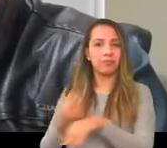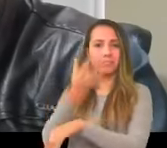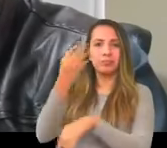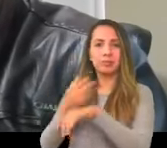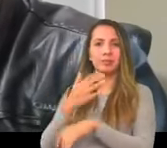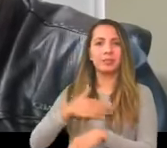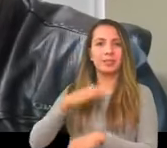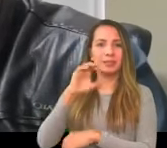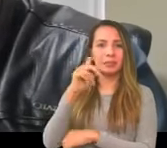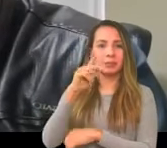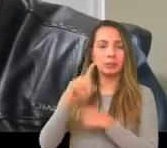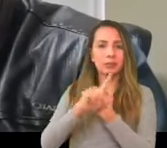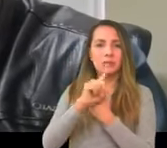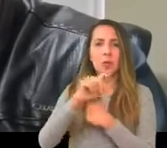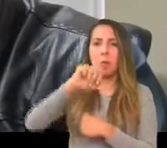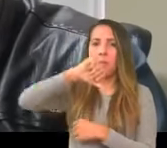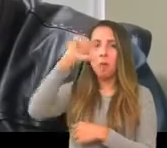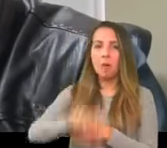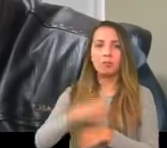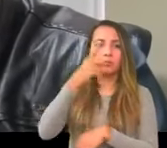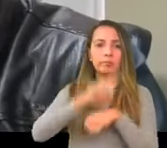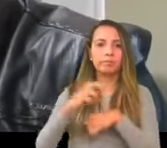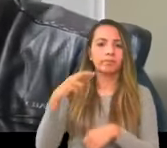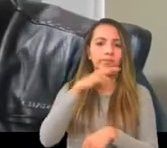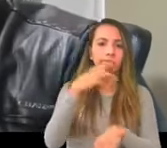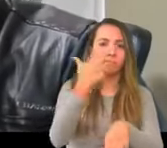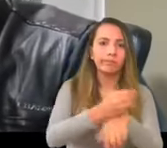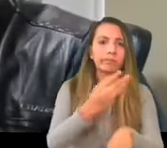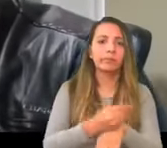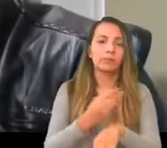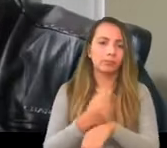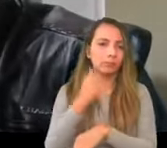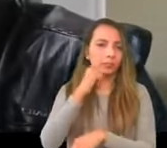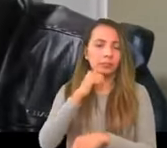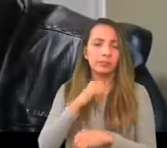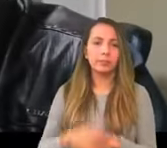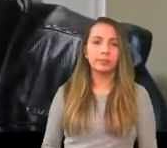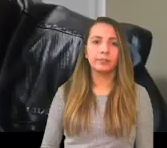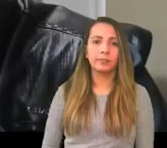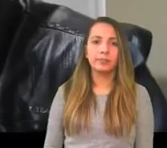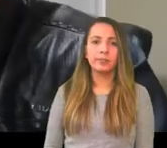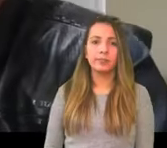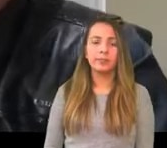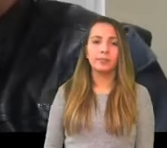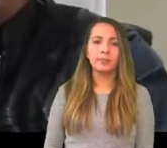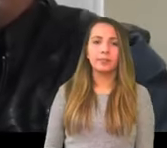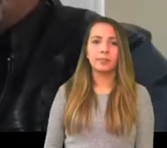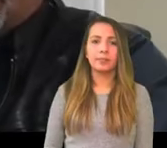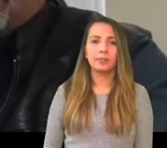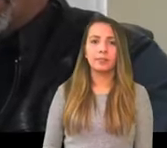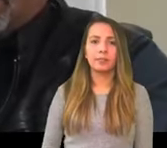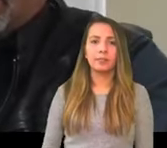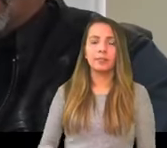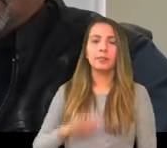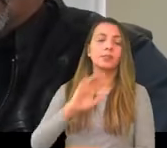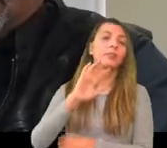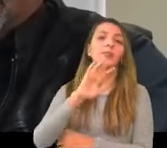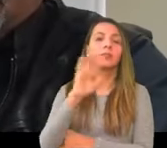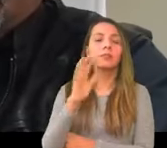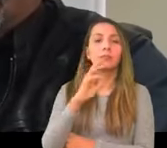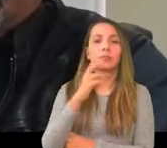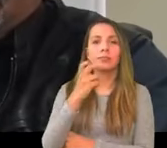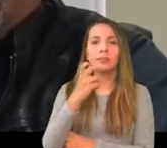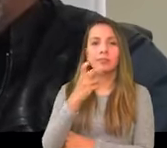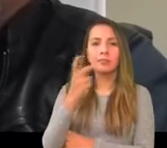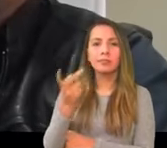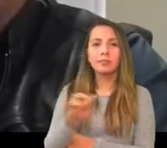Es el grado de compromiso de que hablamos en el organismo. Nada más, es que un acotamiento. Lo que menciona de la reparación fue porque ustedes tienen